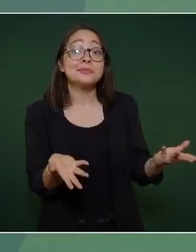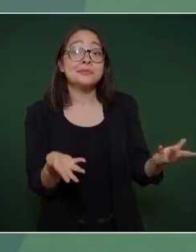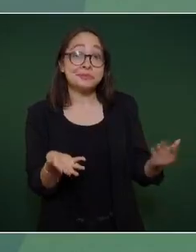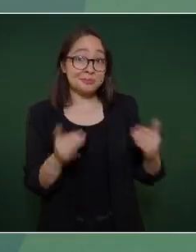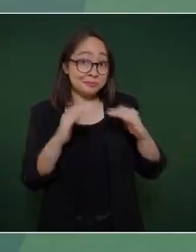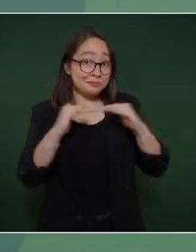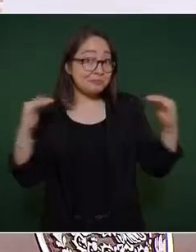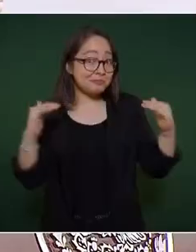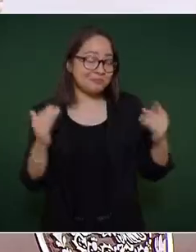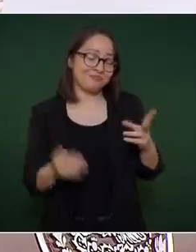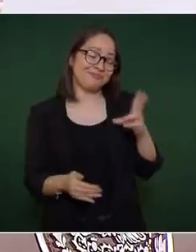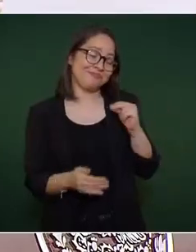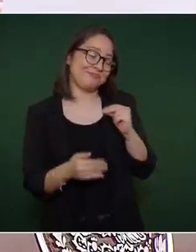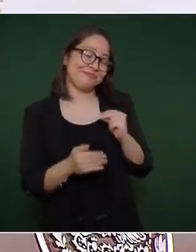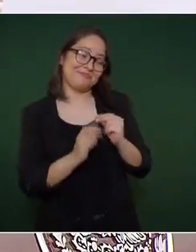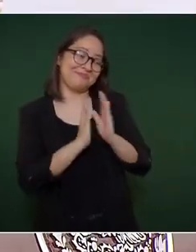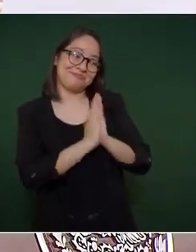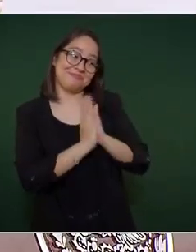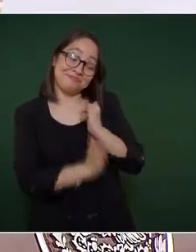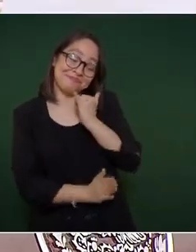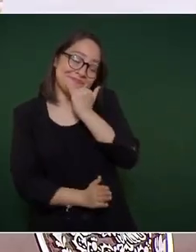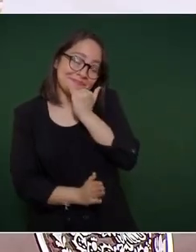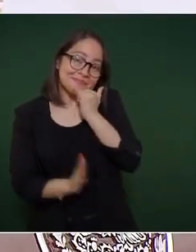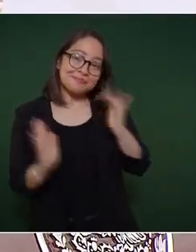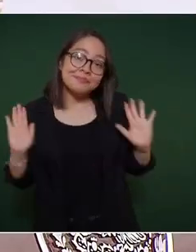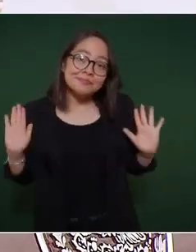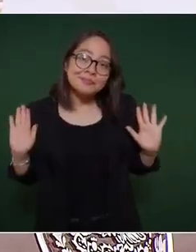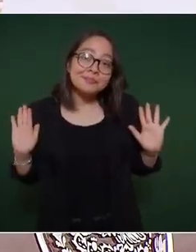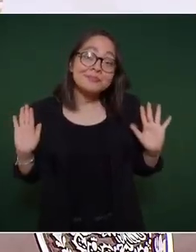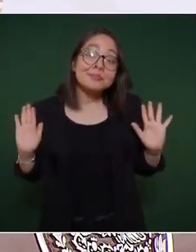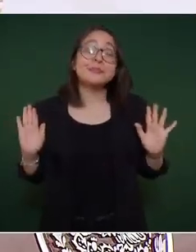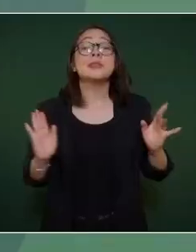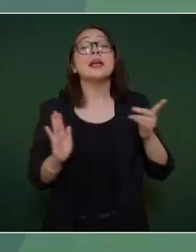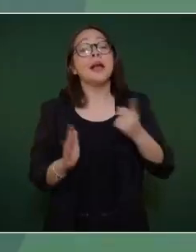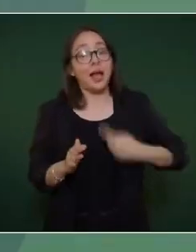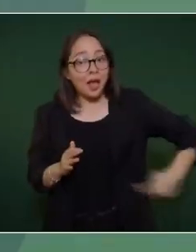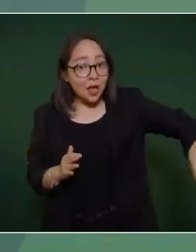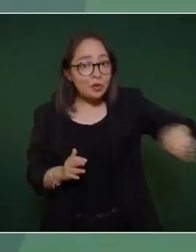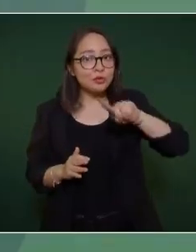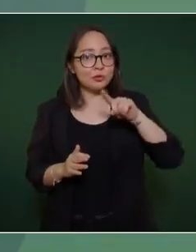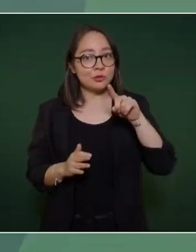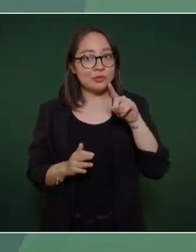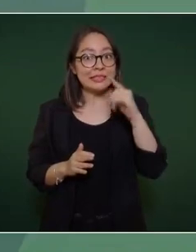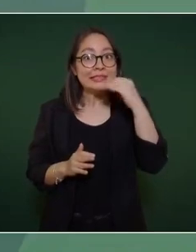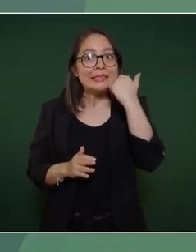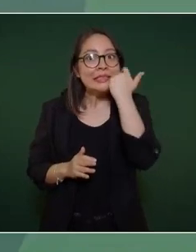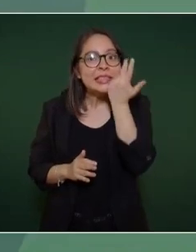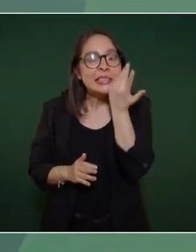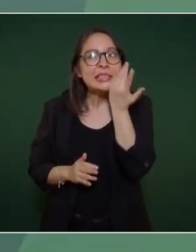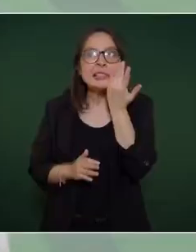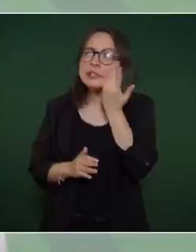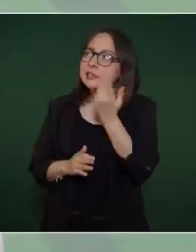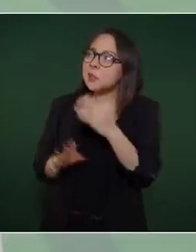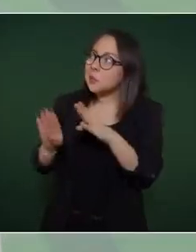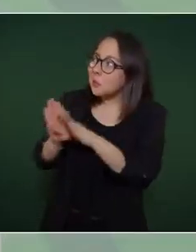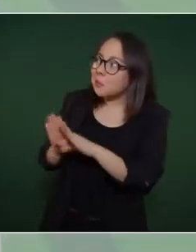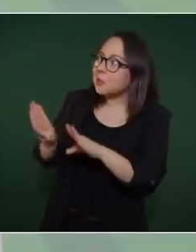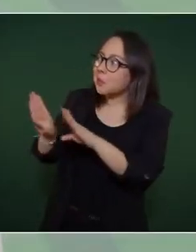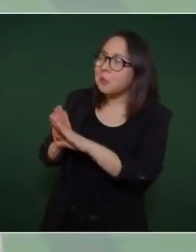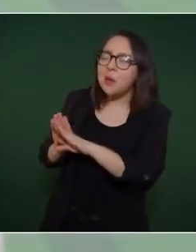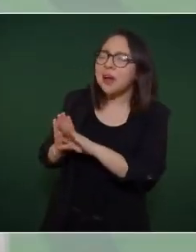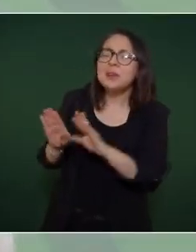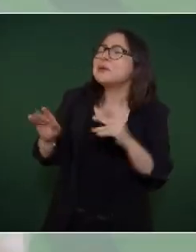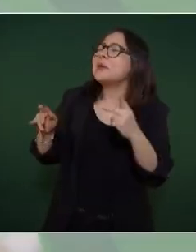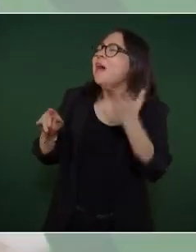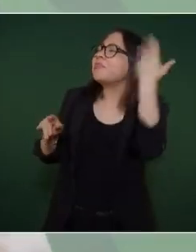Entonces, quieren que se mantenga esa idea como si nada hubiese